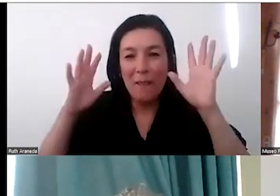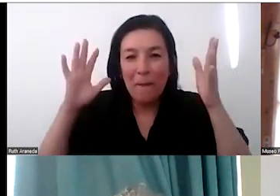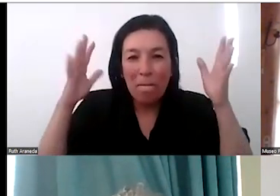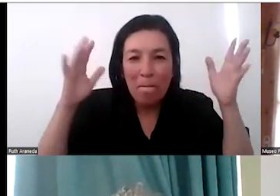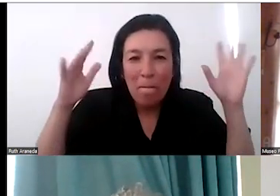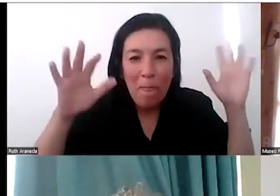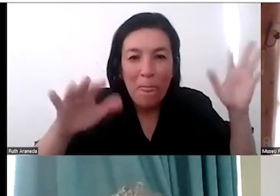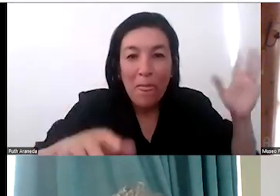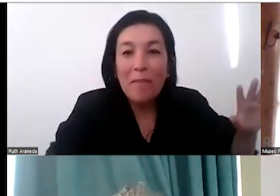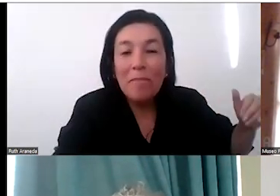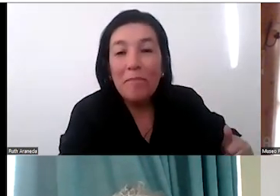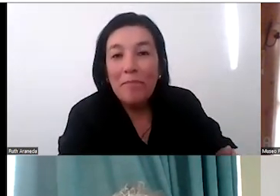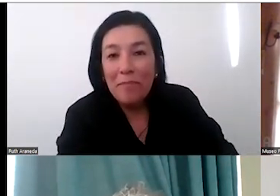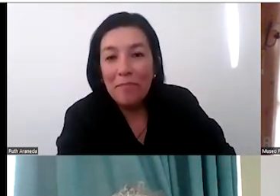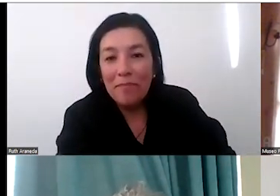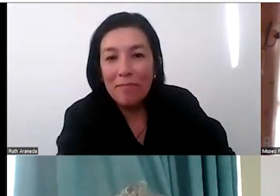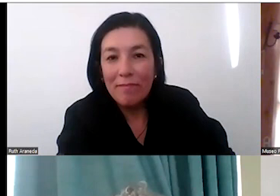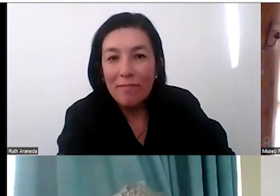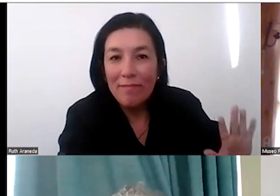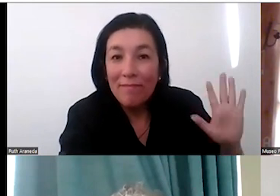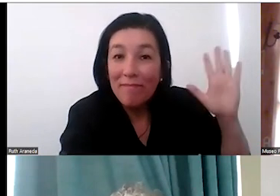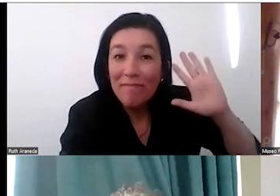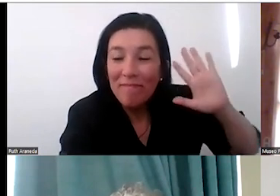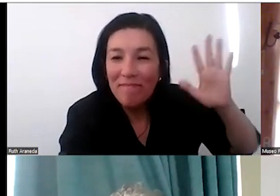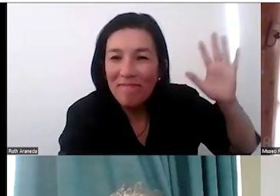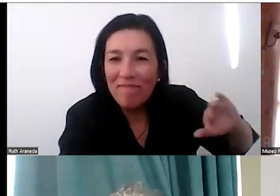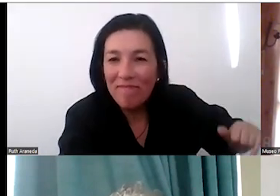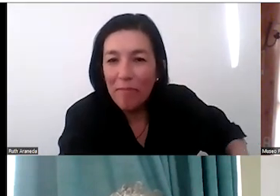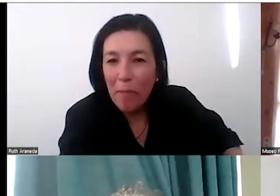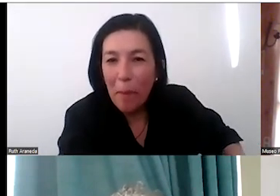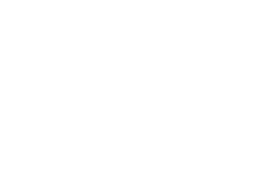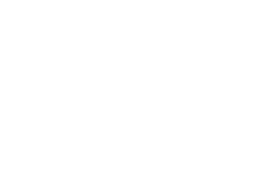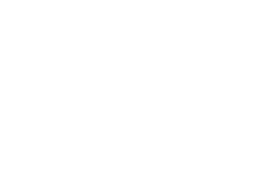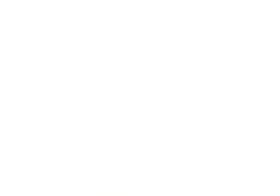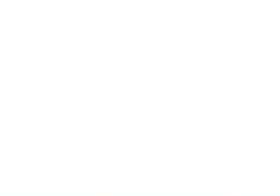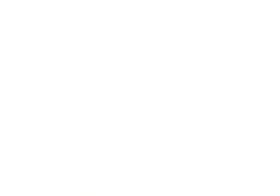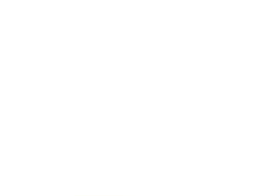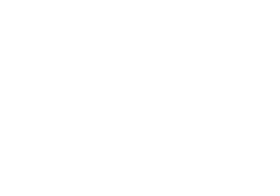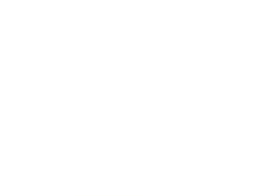Muchas gracias. Que estén muy bien. Buena tarde. Gracias. Chao, chao. Chao, chao.